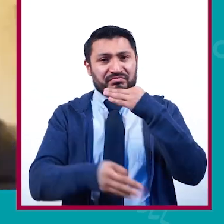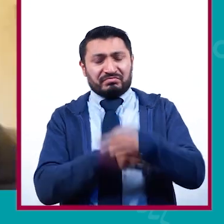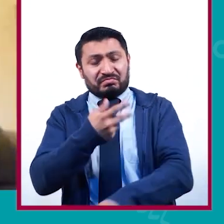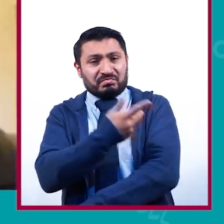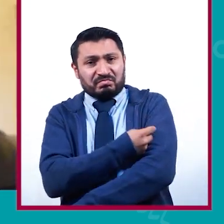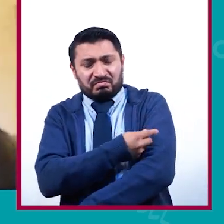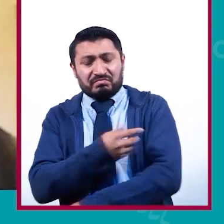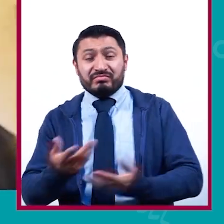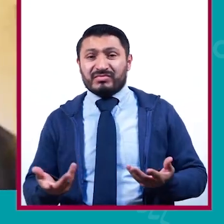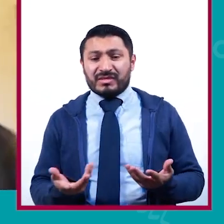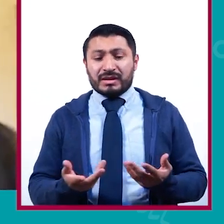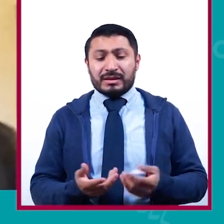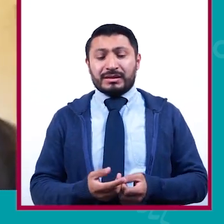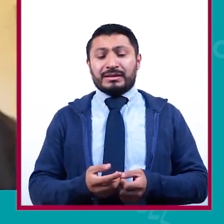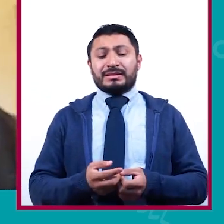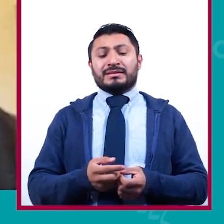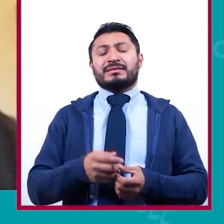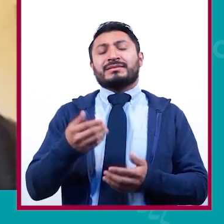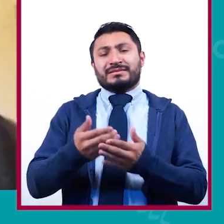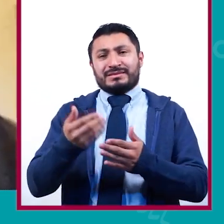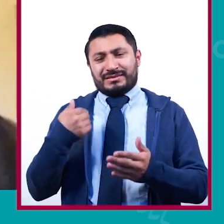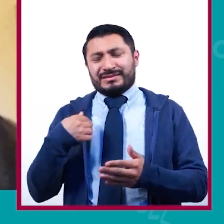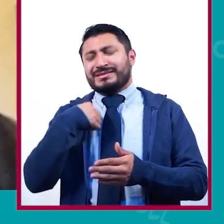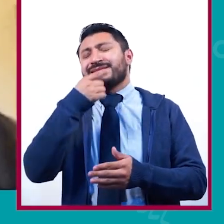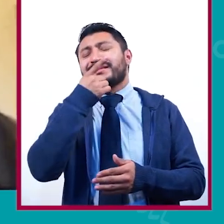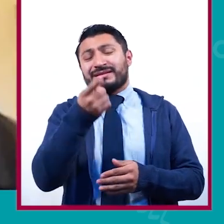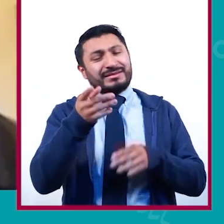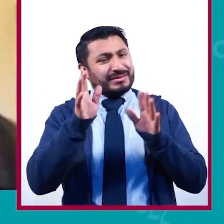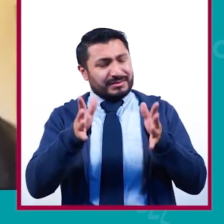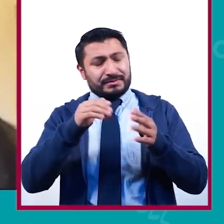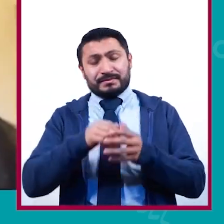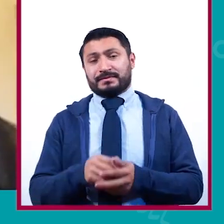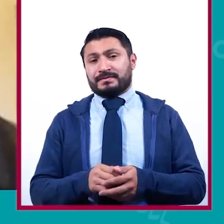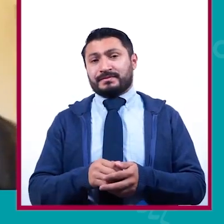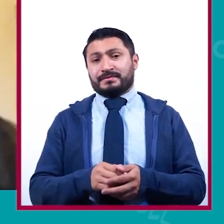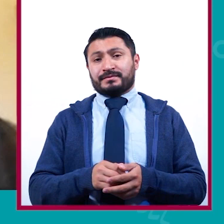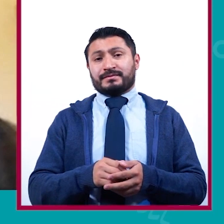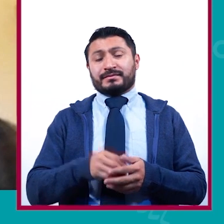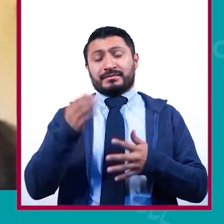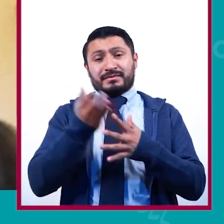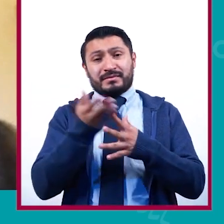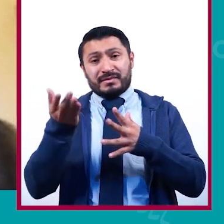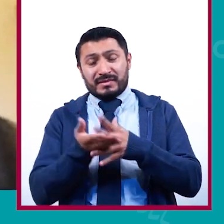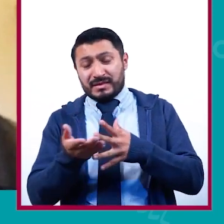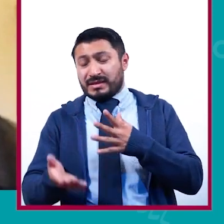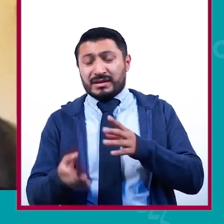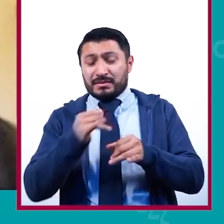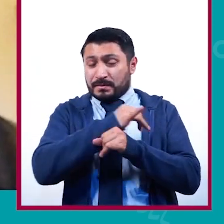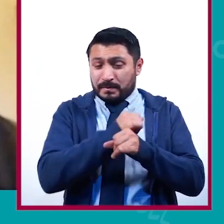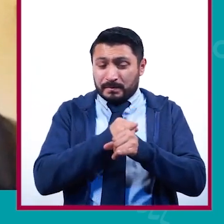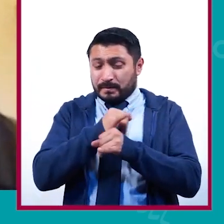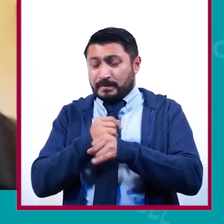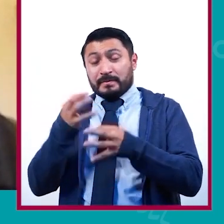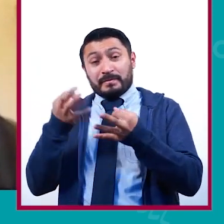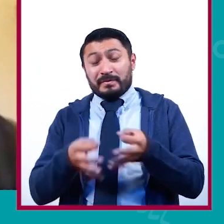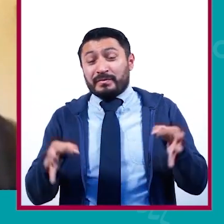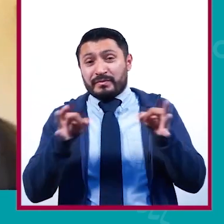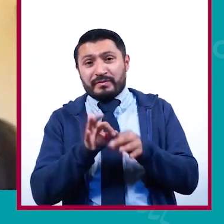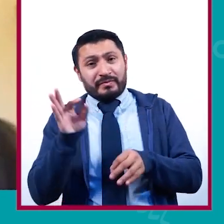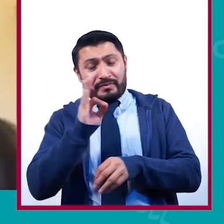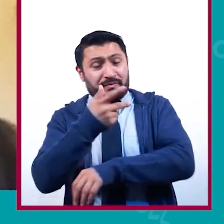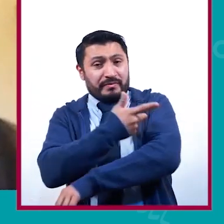vacunas? Retomando lo que he dicho con anterioridad, las fases clínicas son muy importantes. Entonces, una vacuna que no